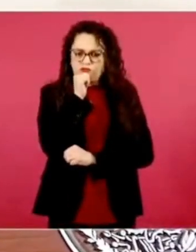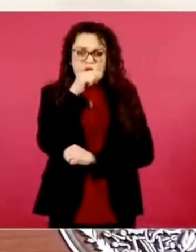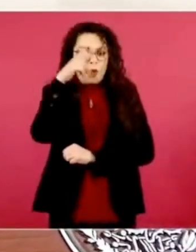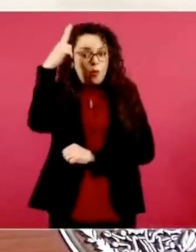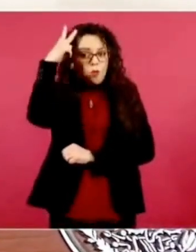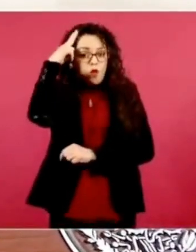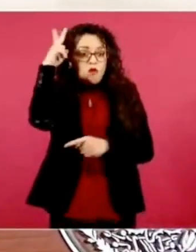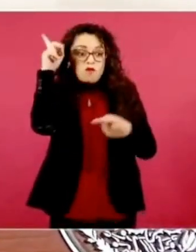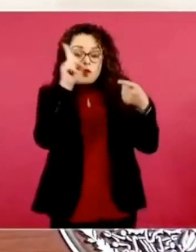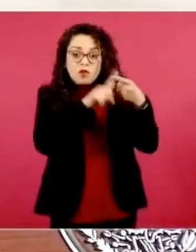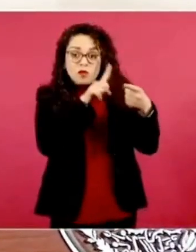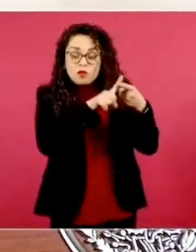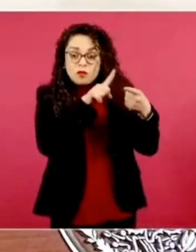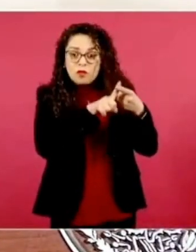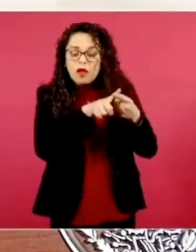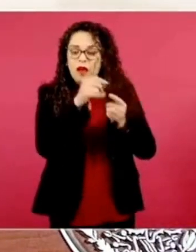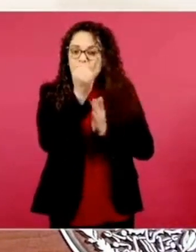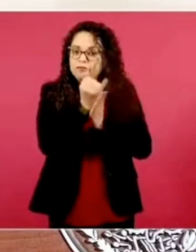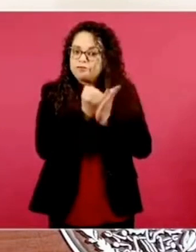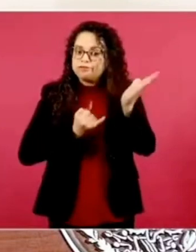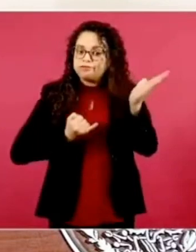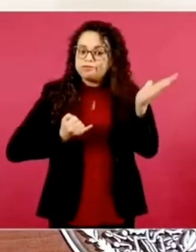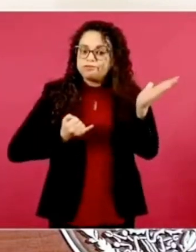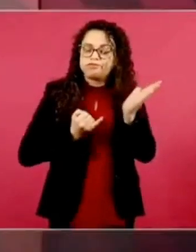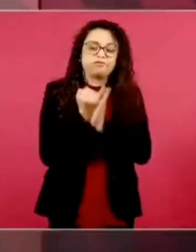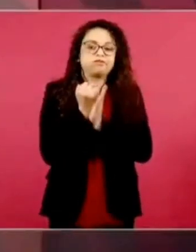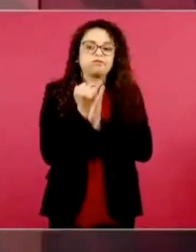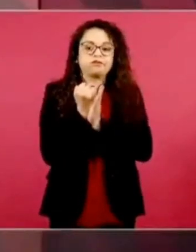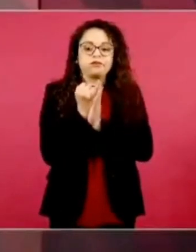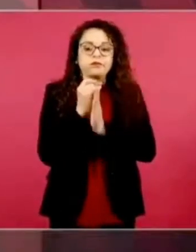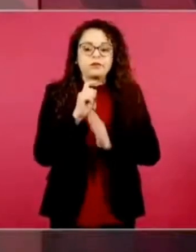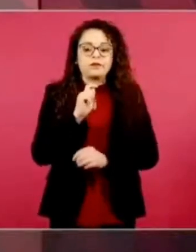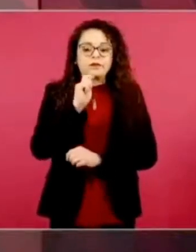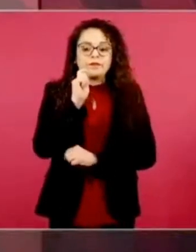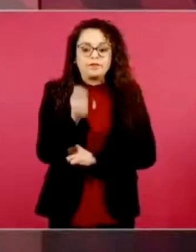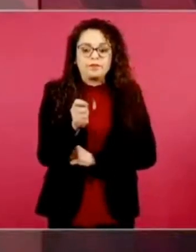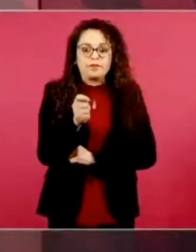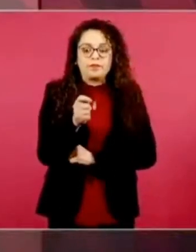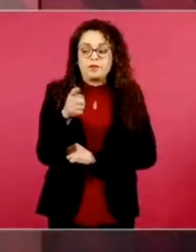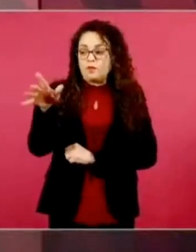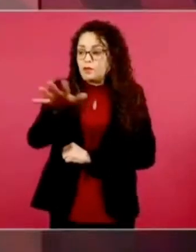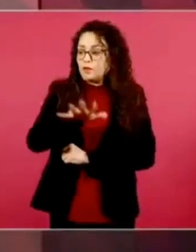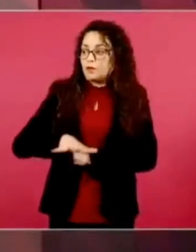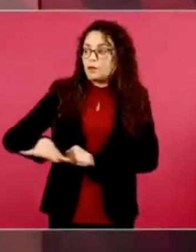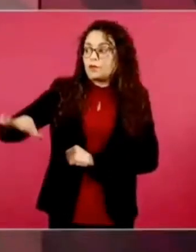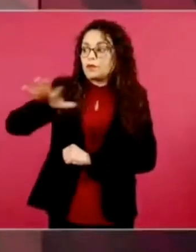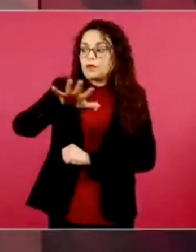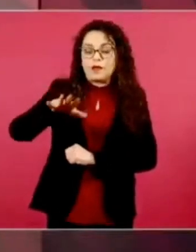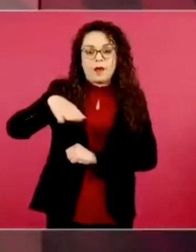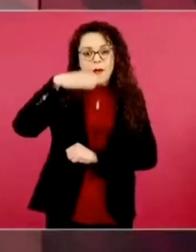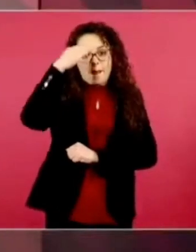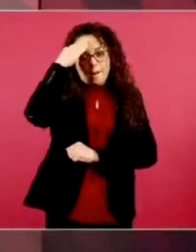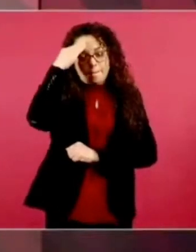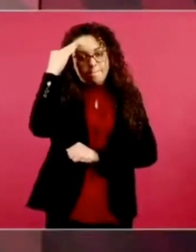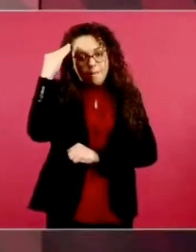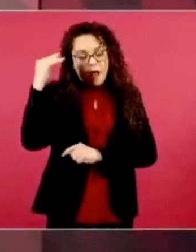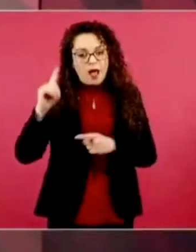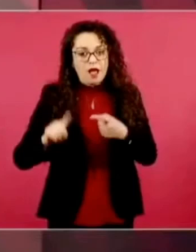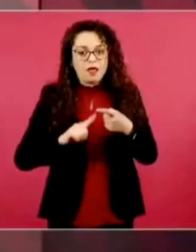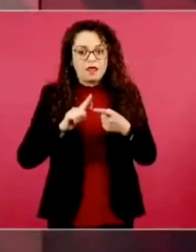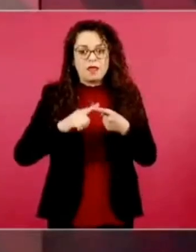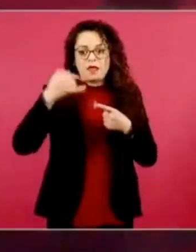declara la guerra de exterminio a los mayas, a los yaquis, a los mayos,